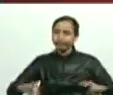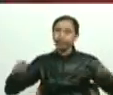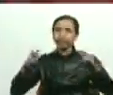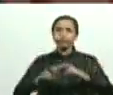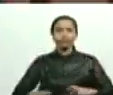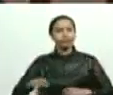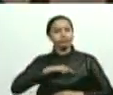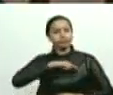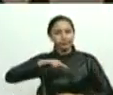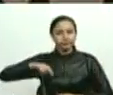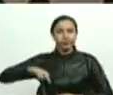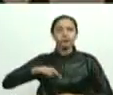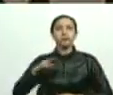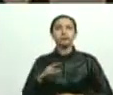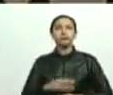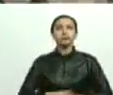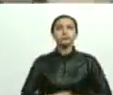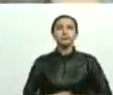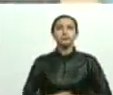Estamos procesando.